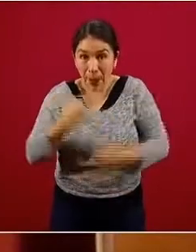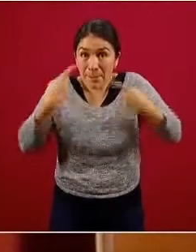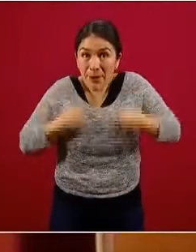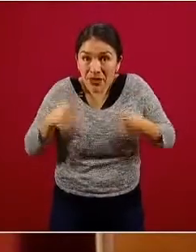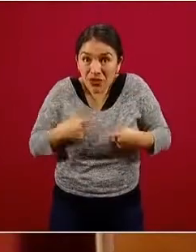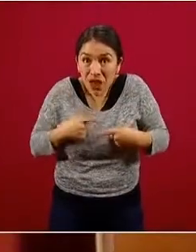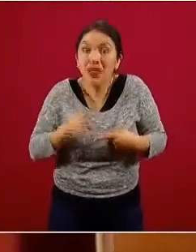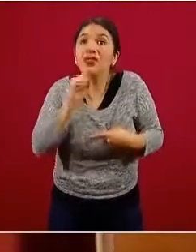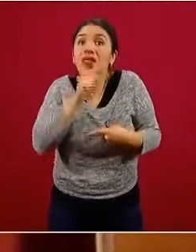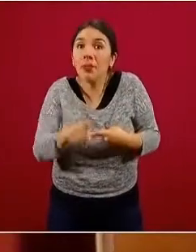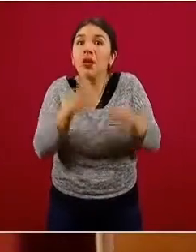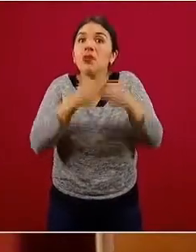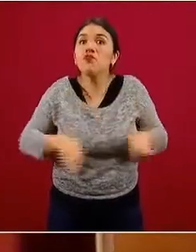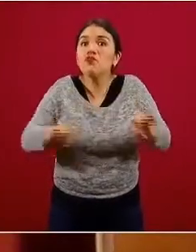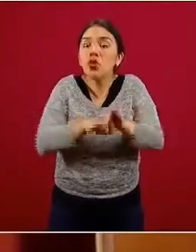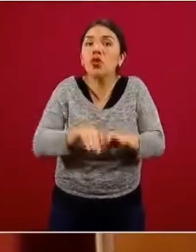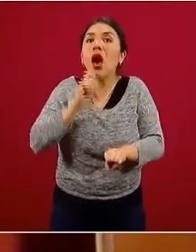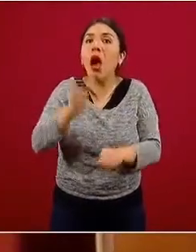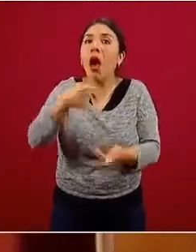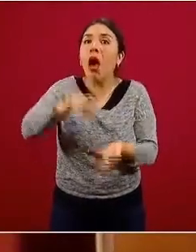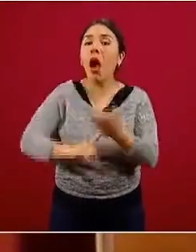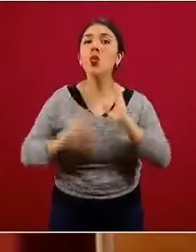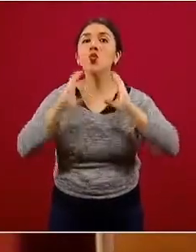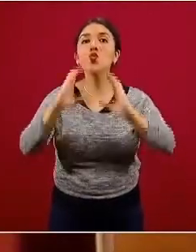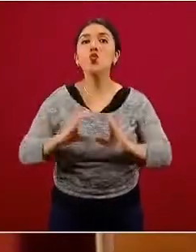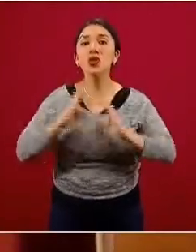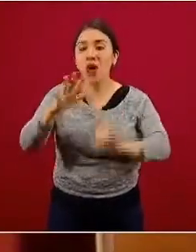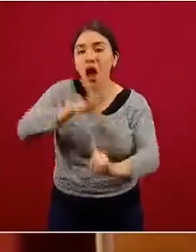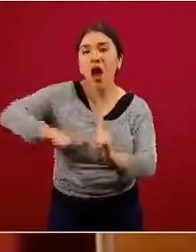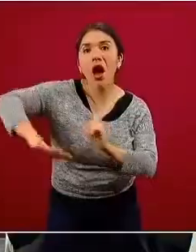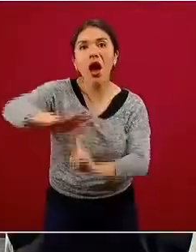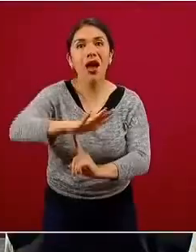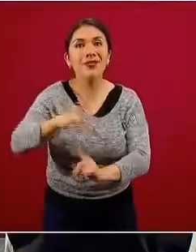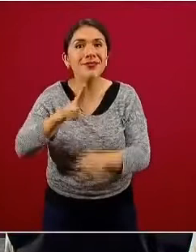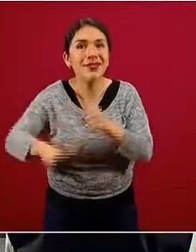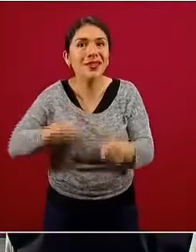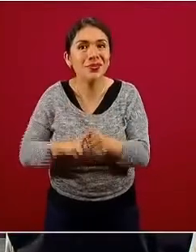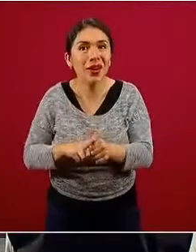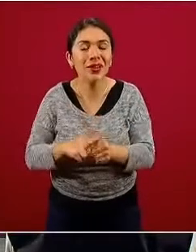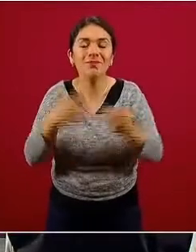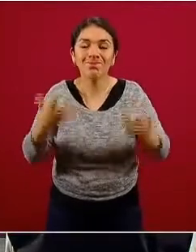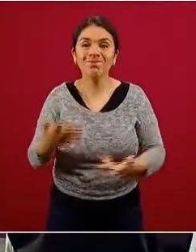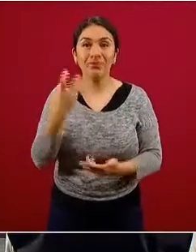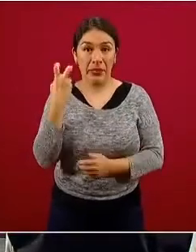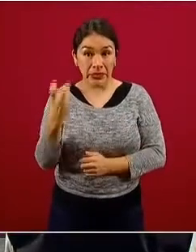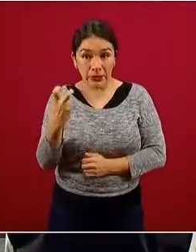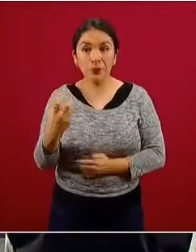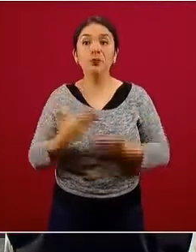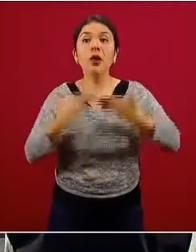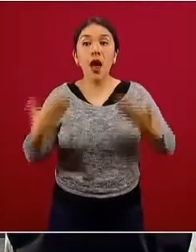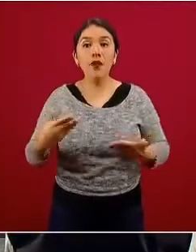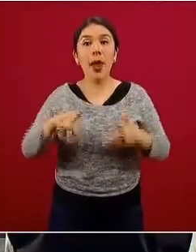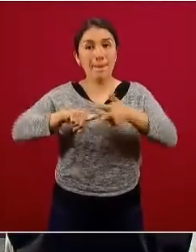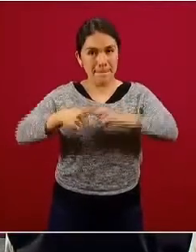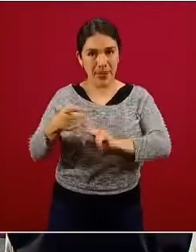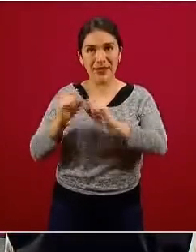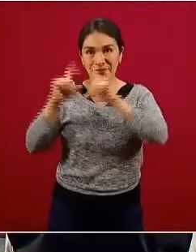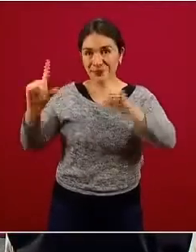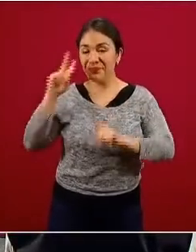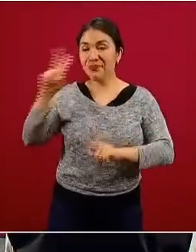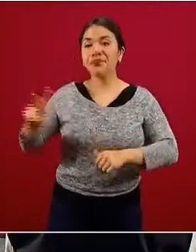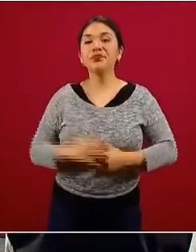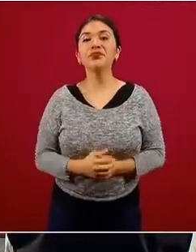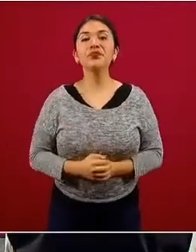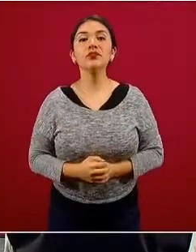como también la importancia que tiene cuidar nuestro ambiente. Entonces, vamos